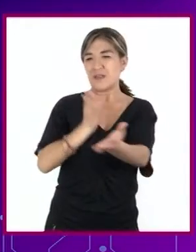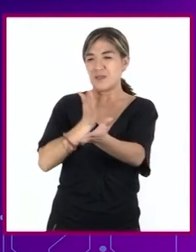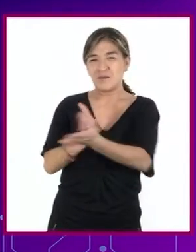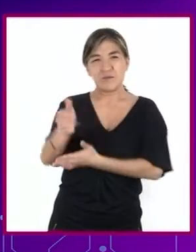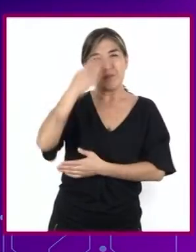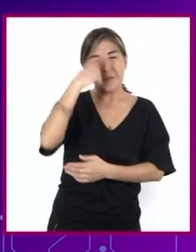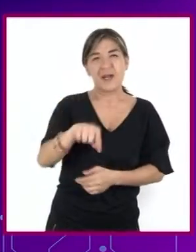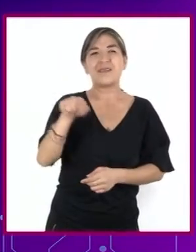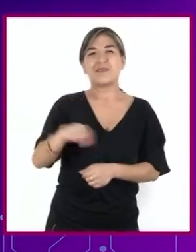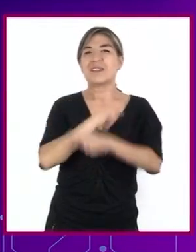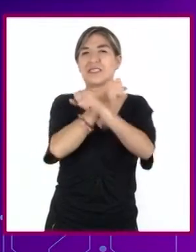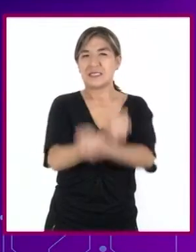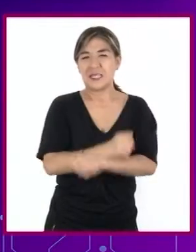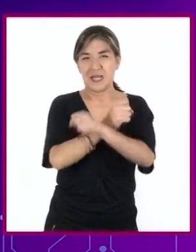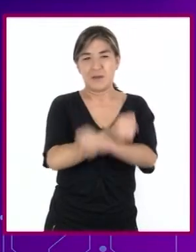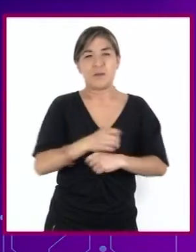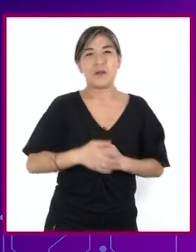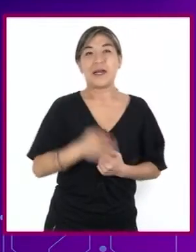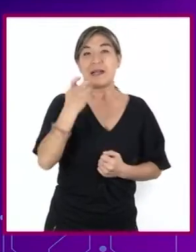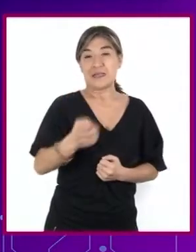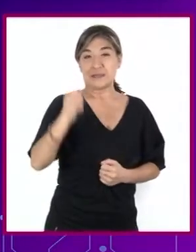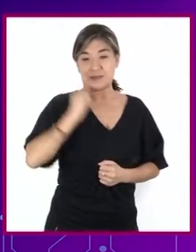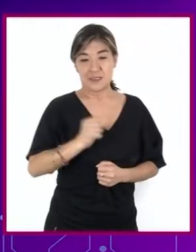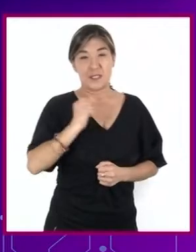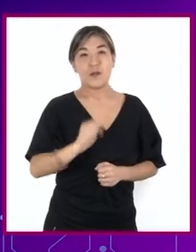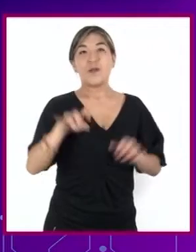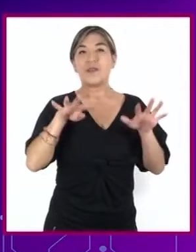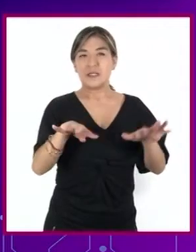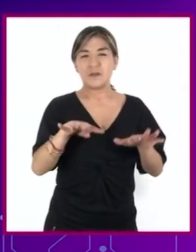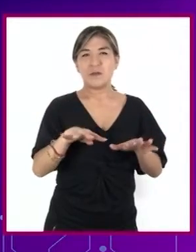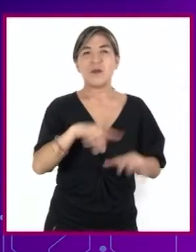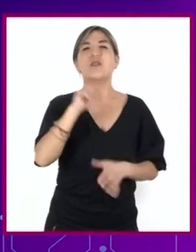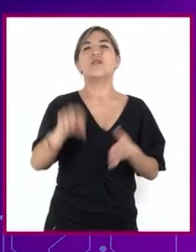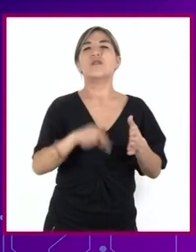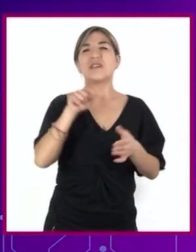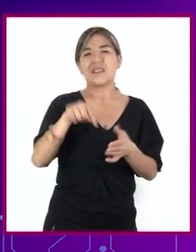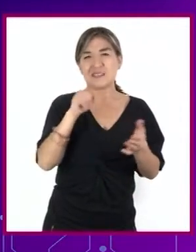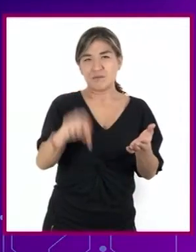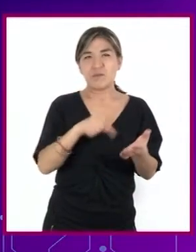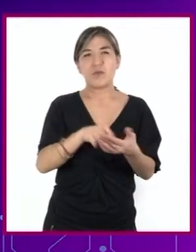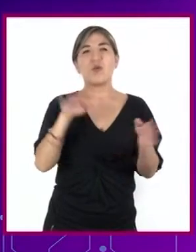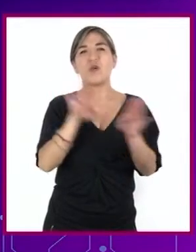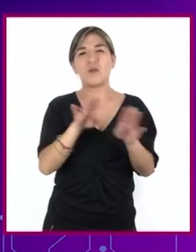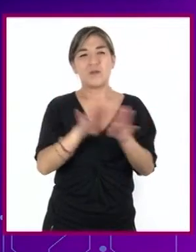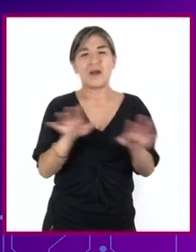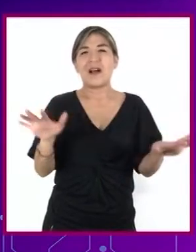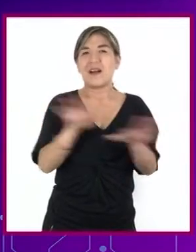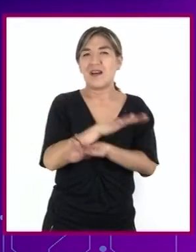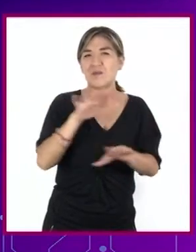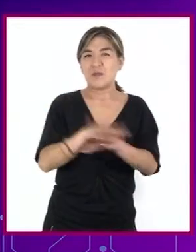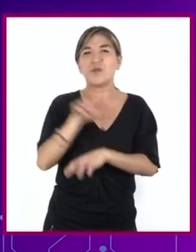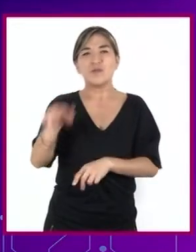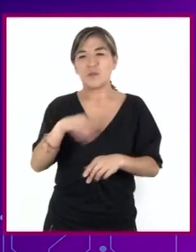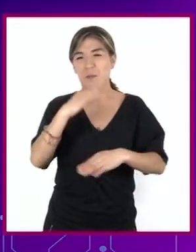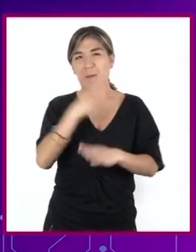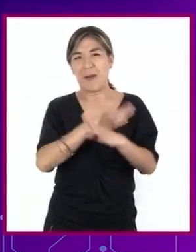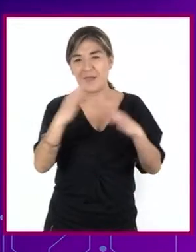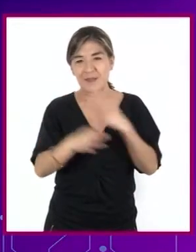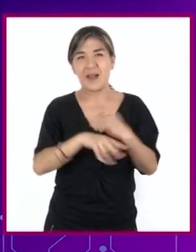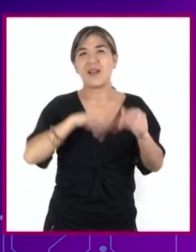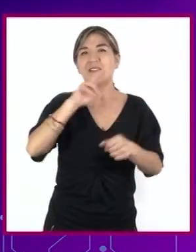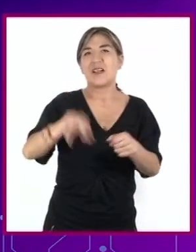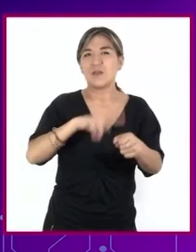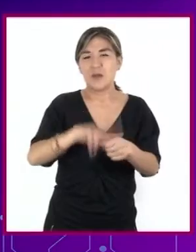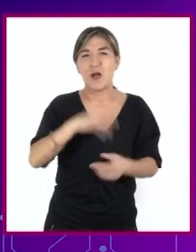esclavitud de sus habitantes, pero a partir del siglo XIX, padeció la mayor invasión y extracción de sus recursos naturales, como